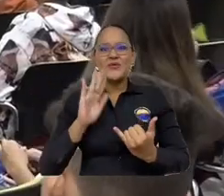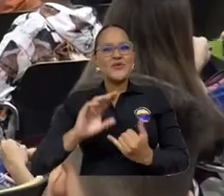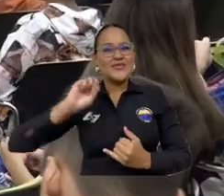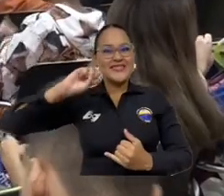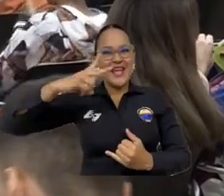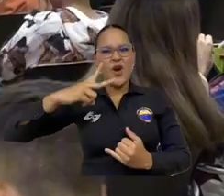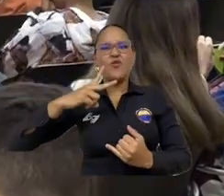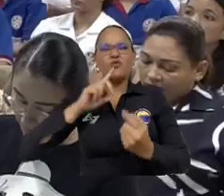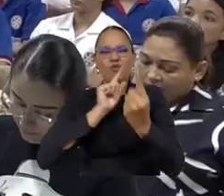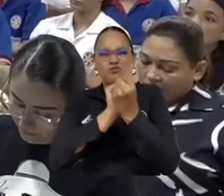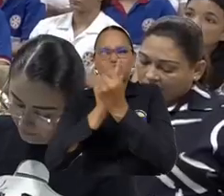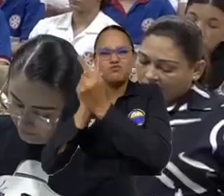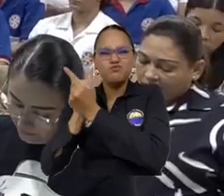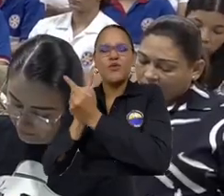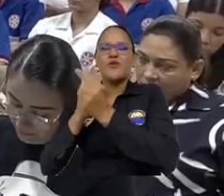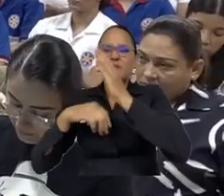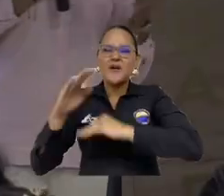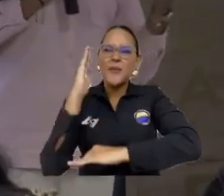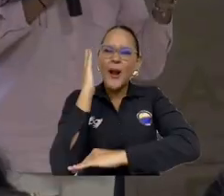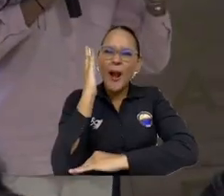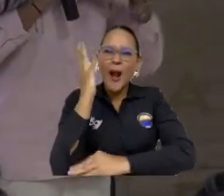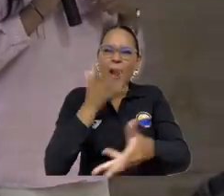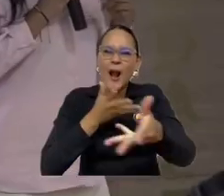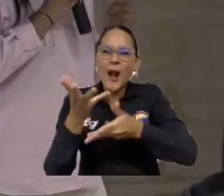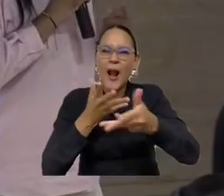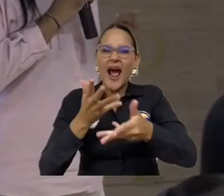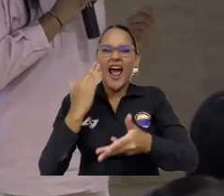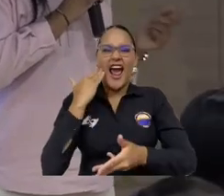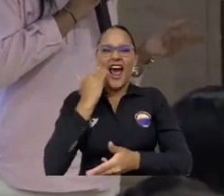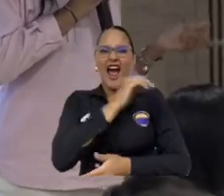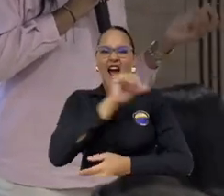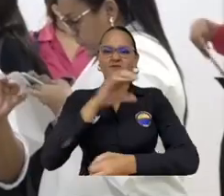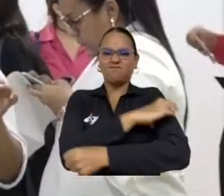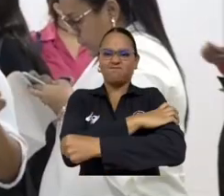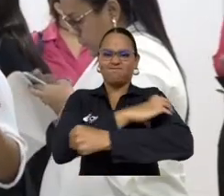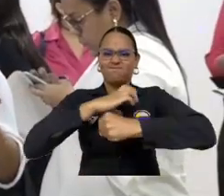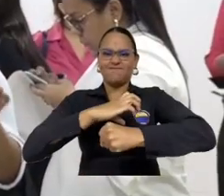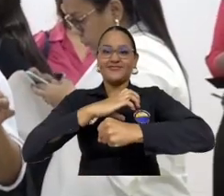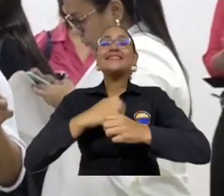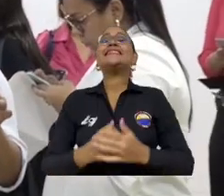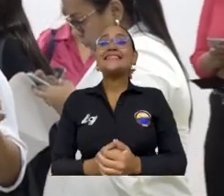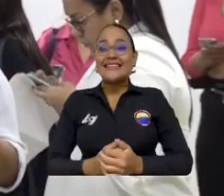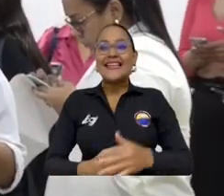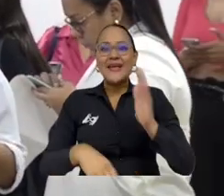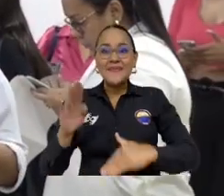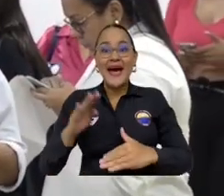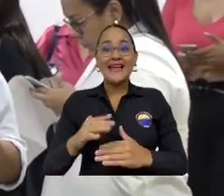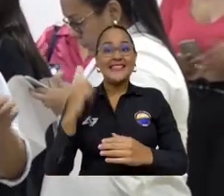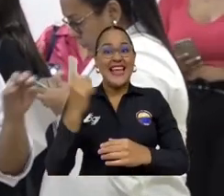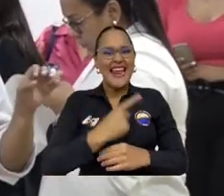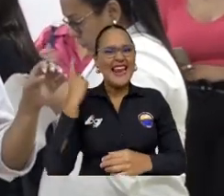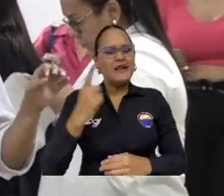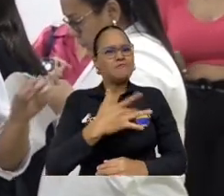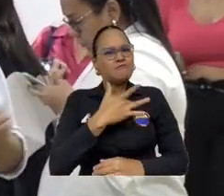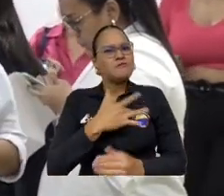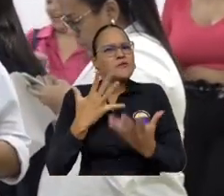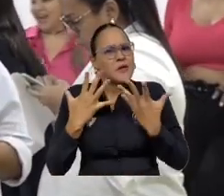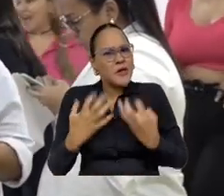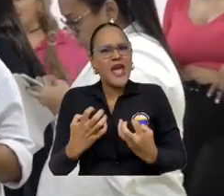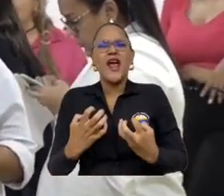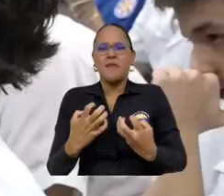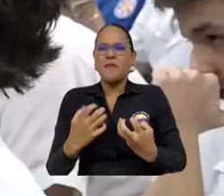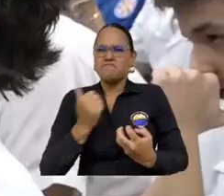hoy desarrollamos el segundo encuentro y panel de mujeres empoderadas. Para todos aquellos que tienen esa iniciativa de emprender,